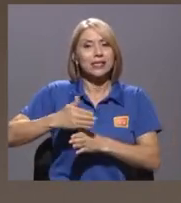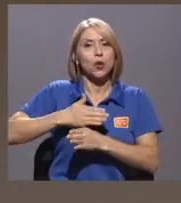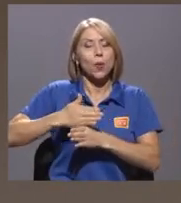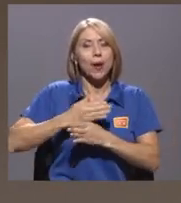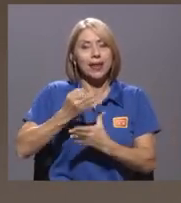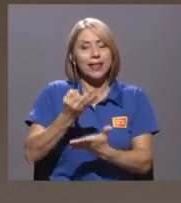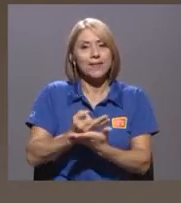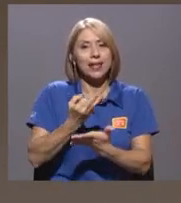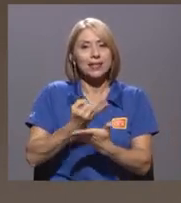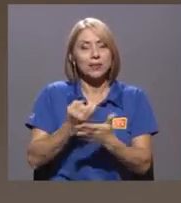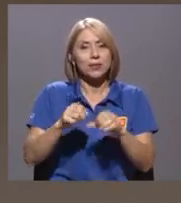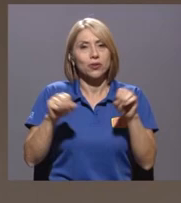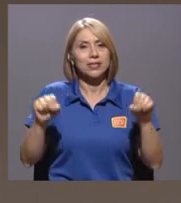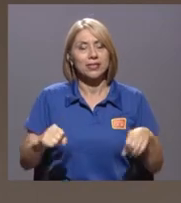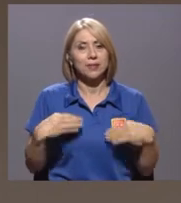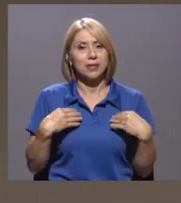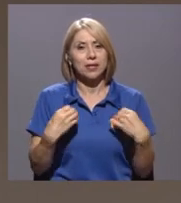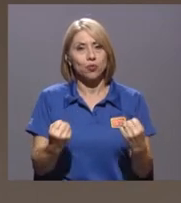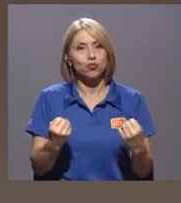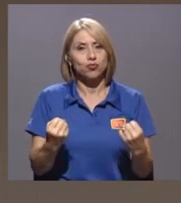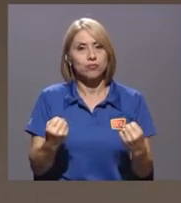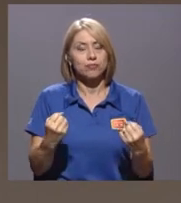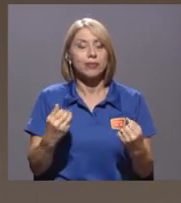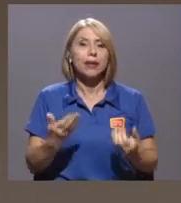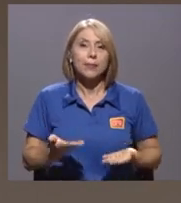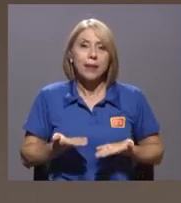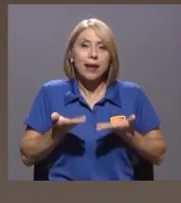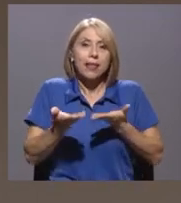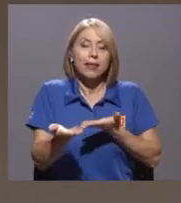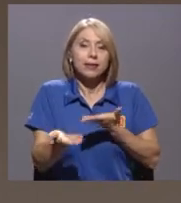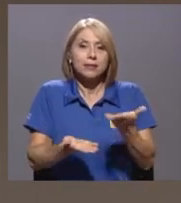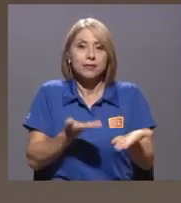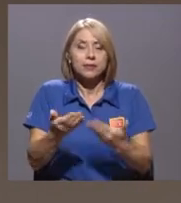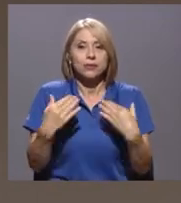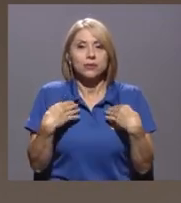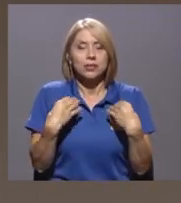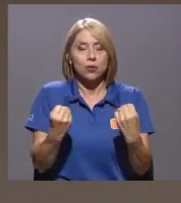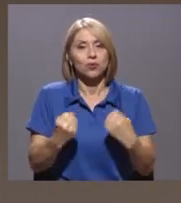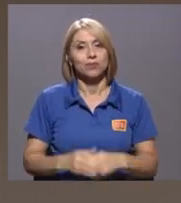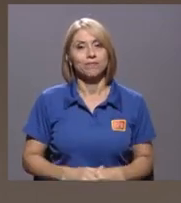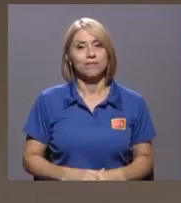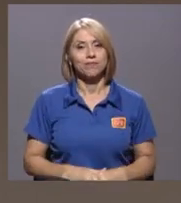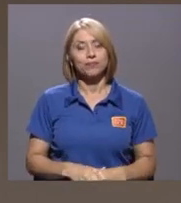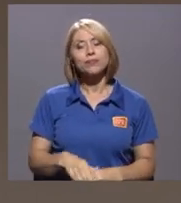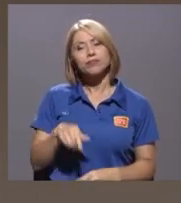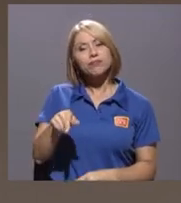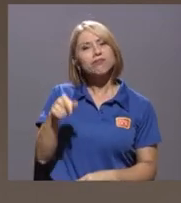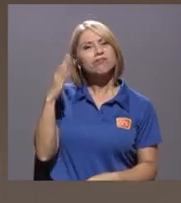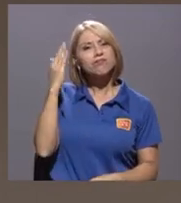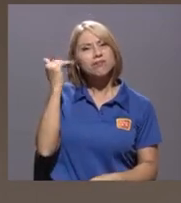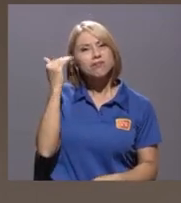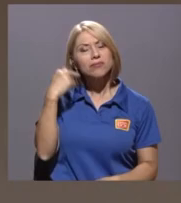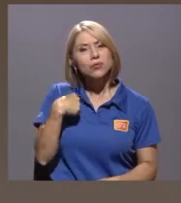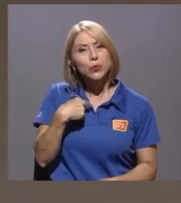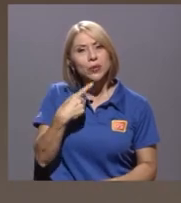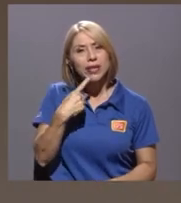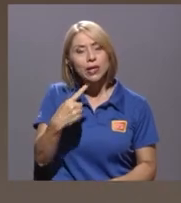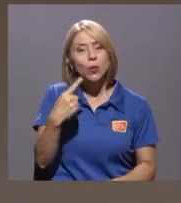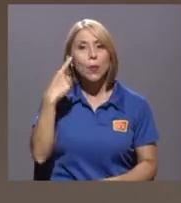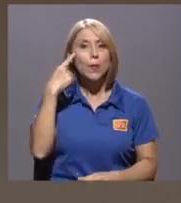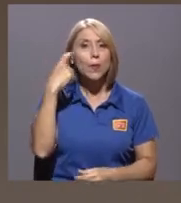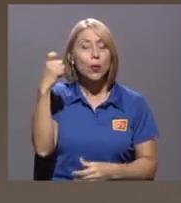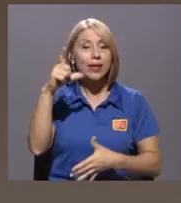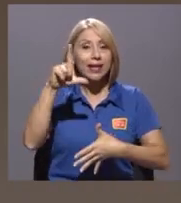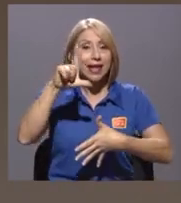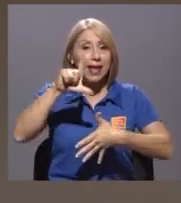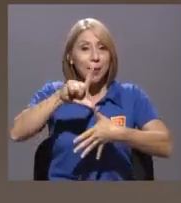de salud de prestación de servicios de salud esto lo digo porque américa latina siguió diversos